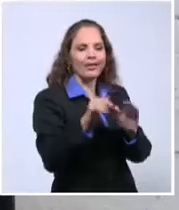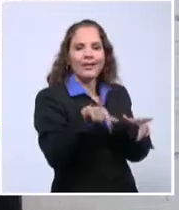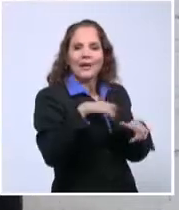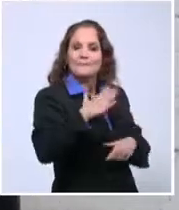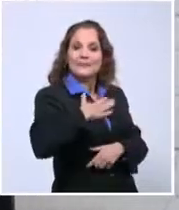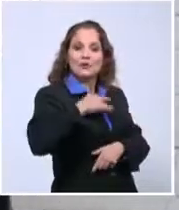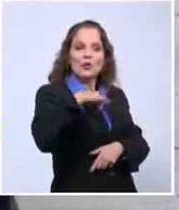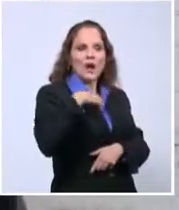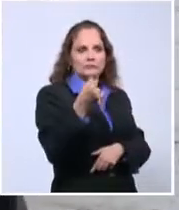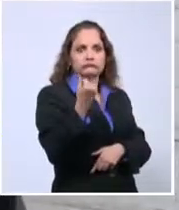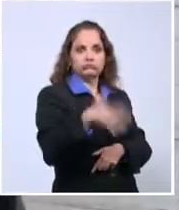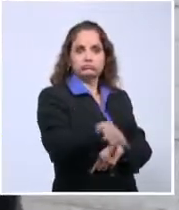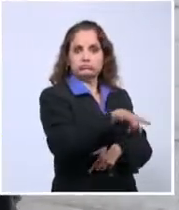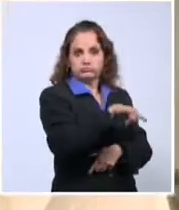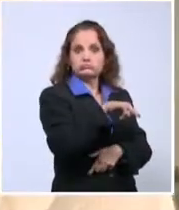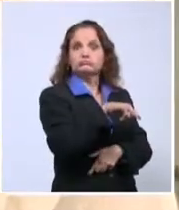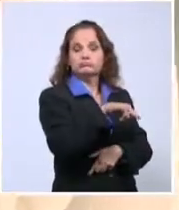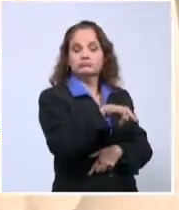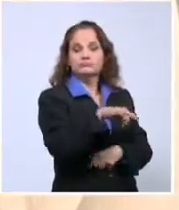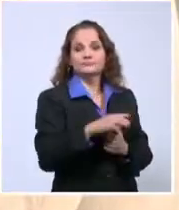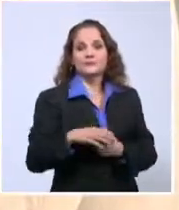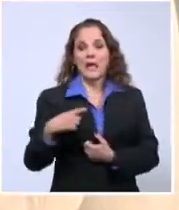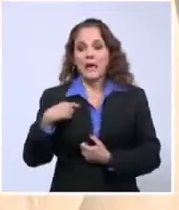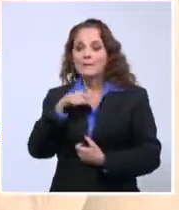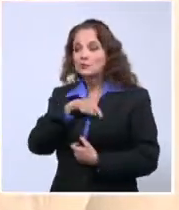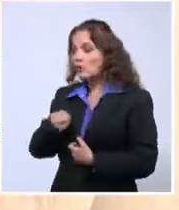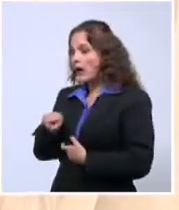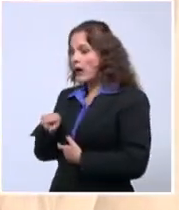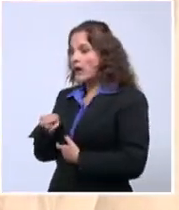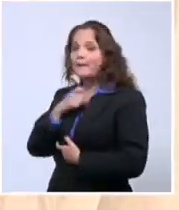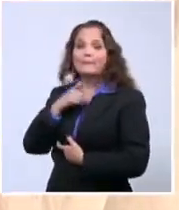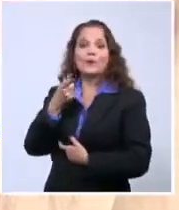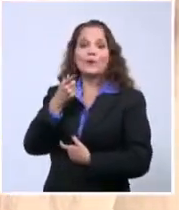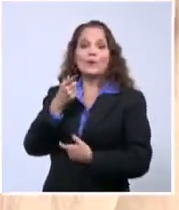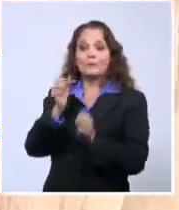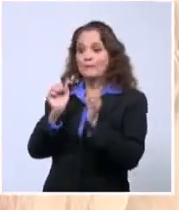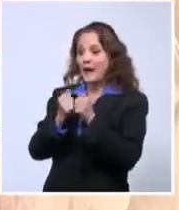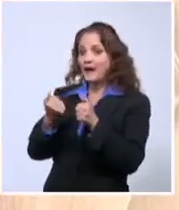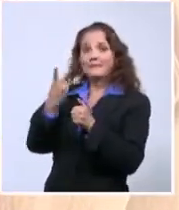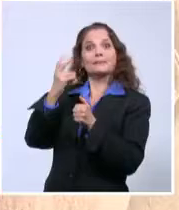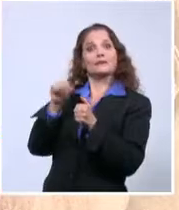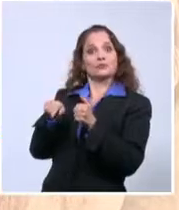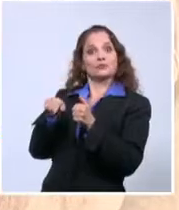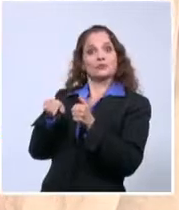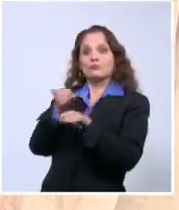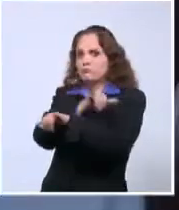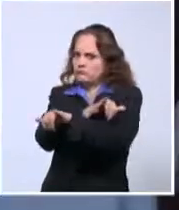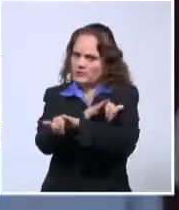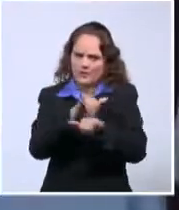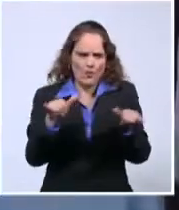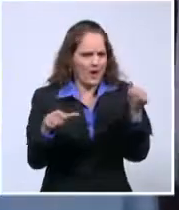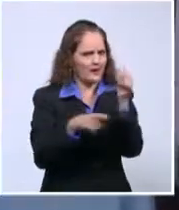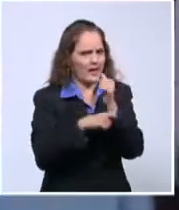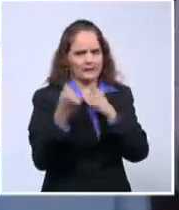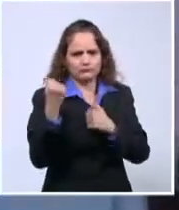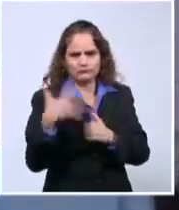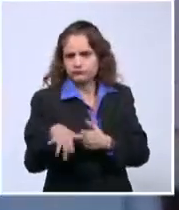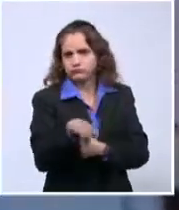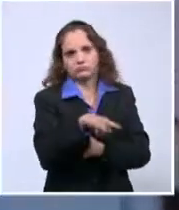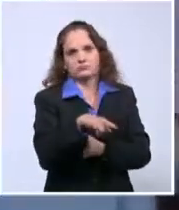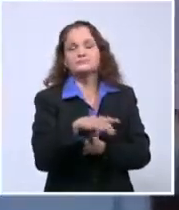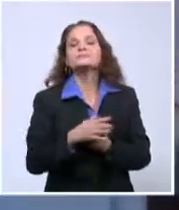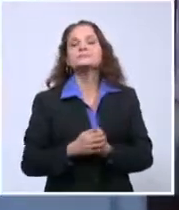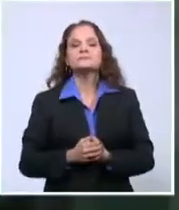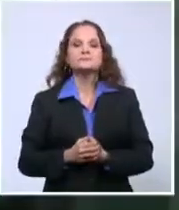la espalda es otro precio que tiene por dentro. Un pan 20 pesos, pero la carne también está cara. En un recorrido por la